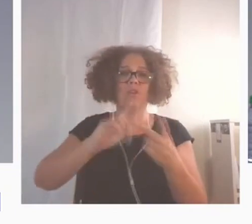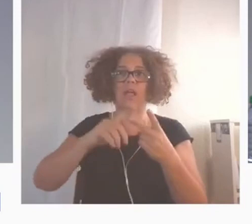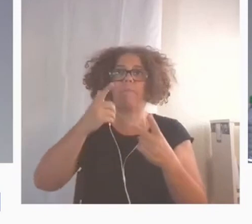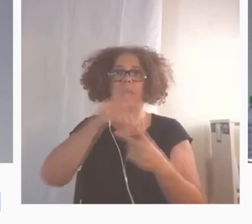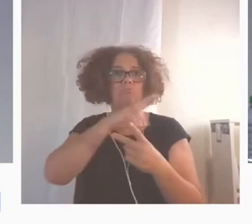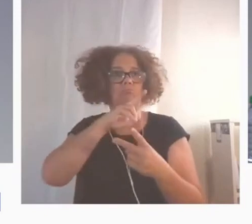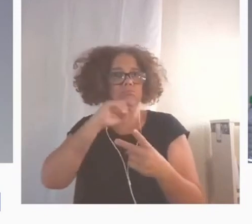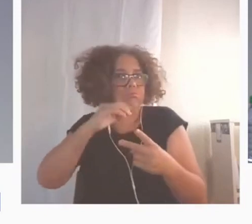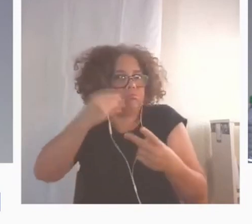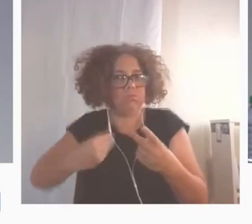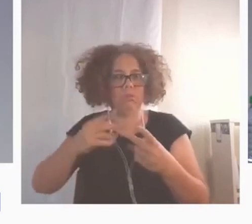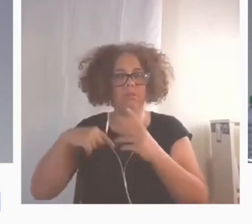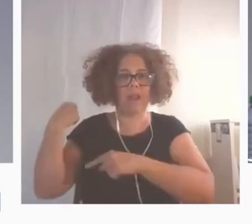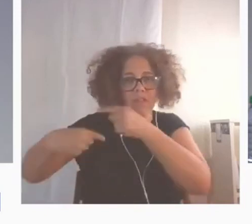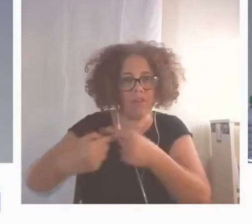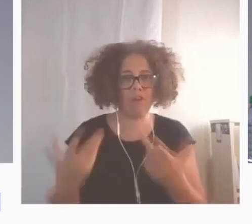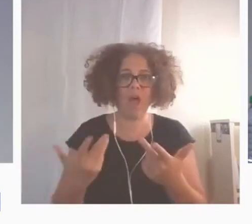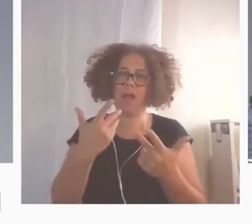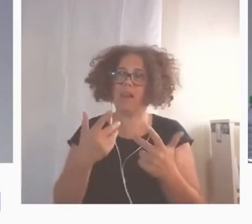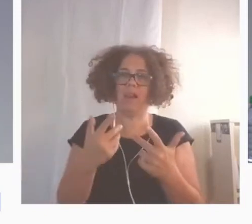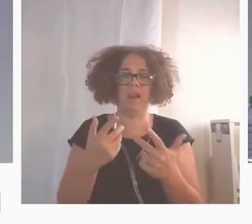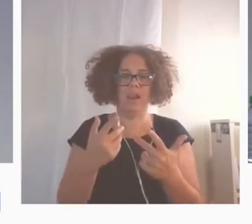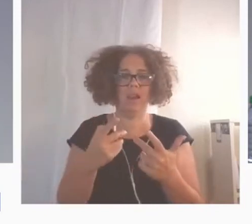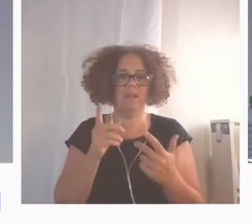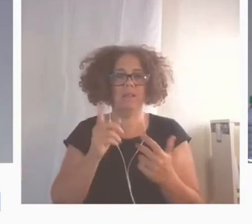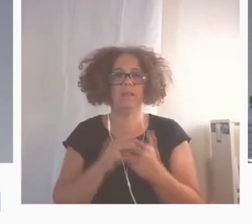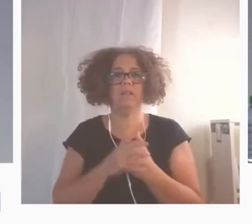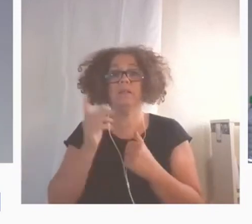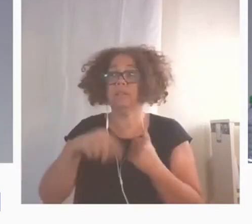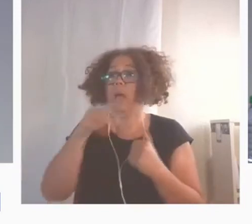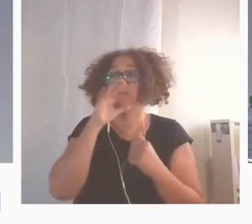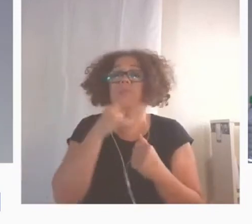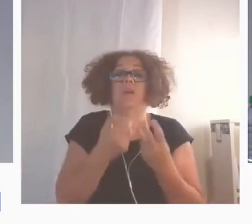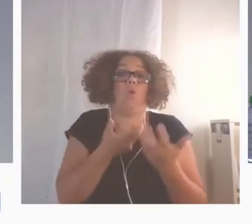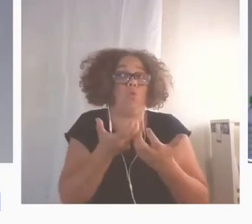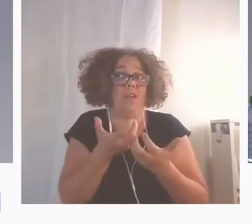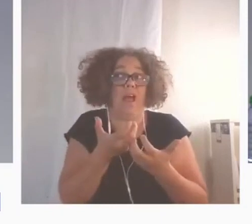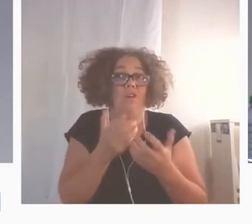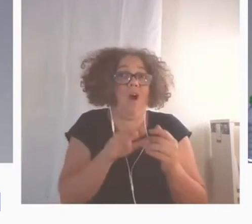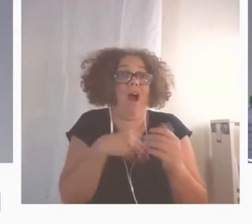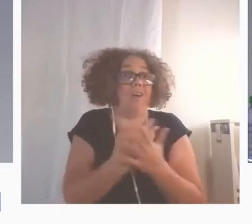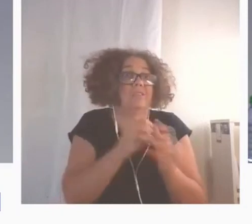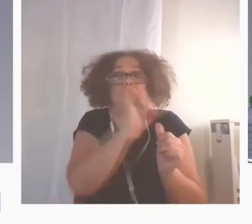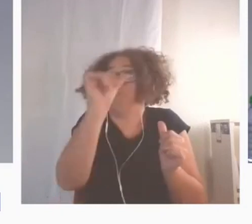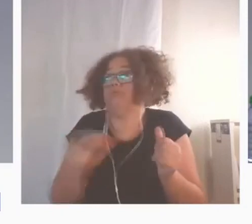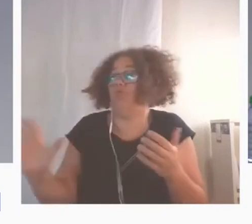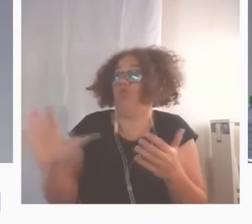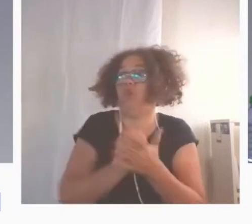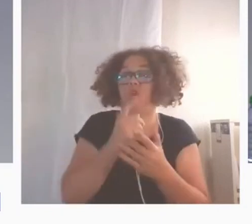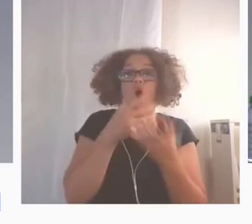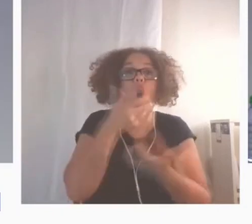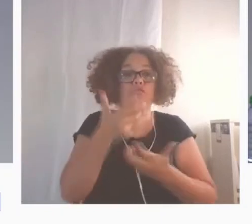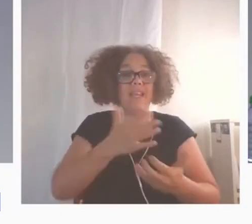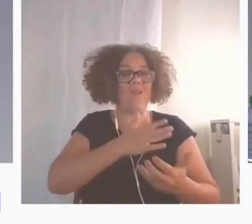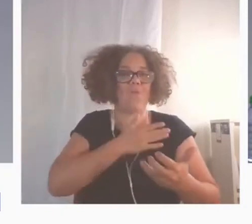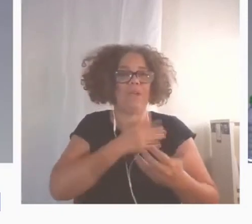cultura de base, tradicional de la culinaria, por ejemplo, que todo que es lo folclore, pero